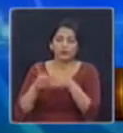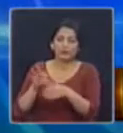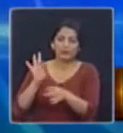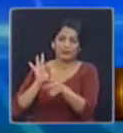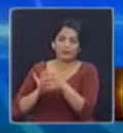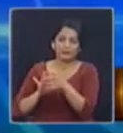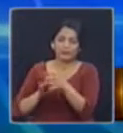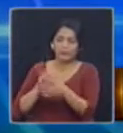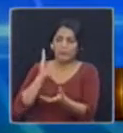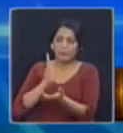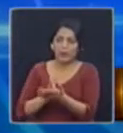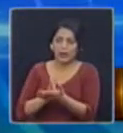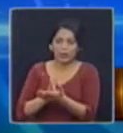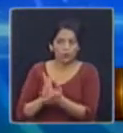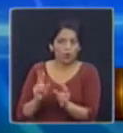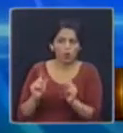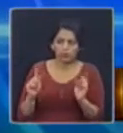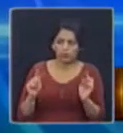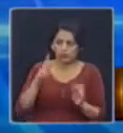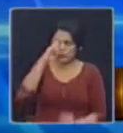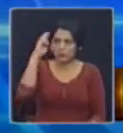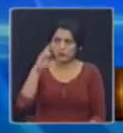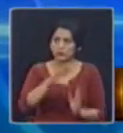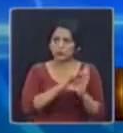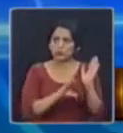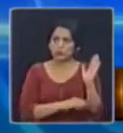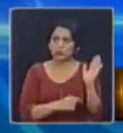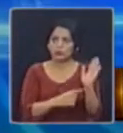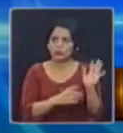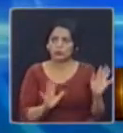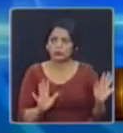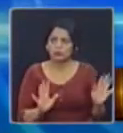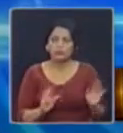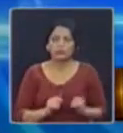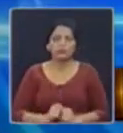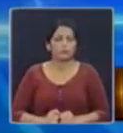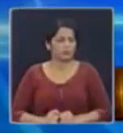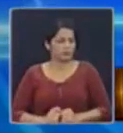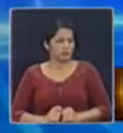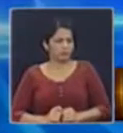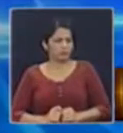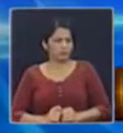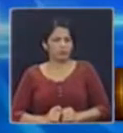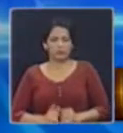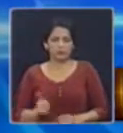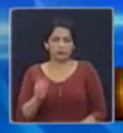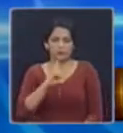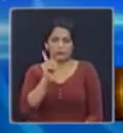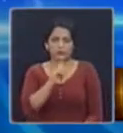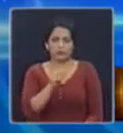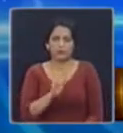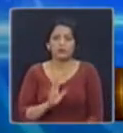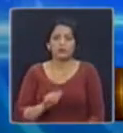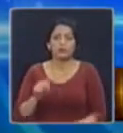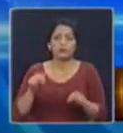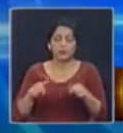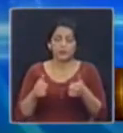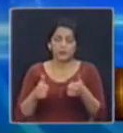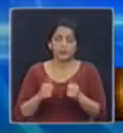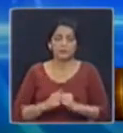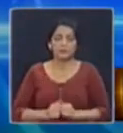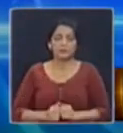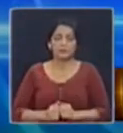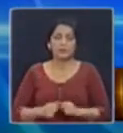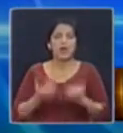diferente? No atentan contra la estructura del Estado, y lo más importante, vamos a consultarle al soberano. ¿Quién es